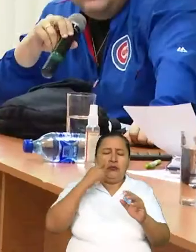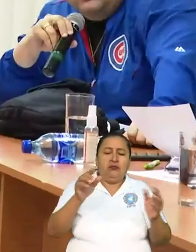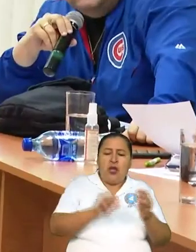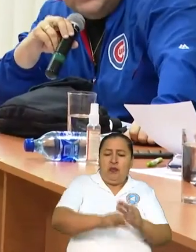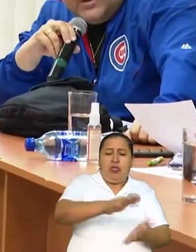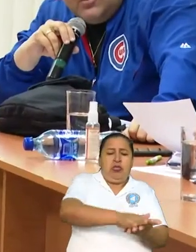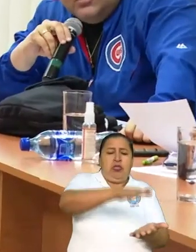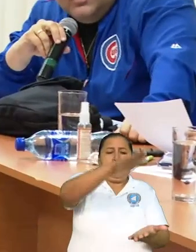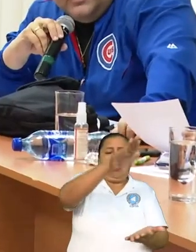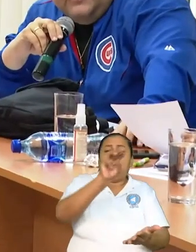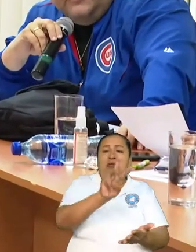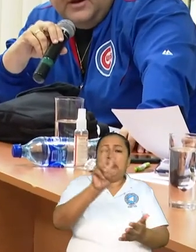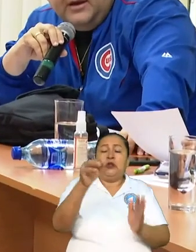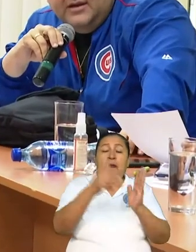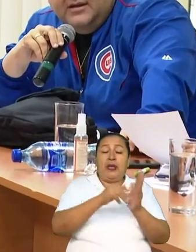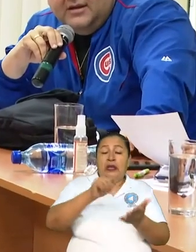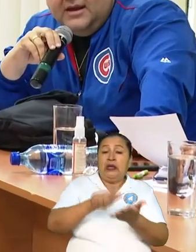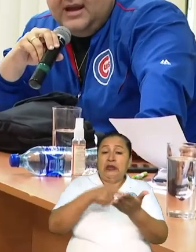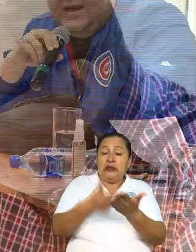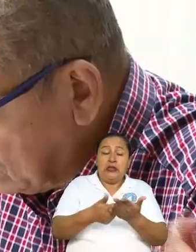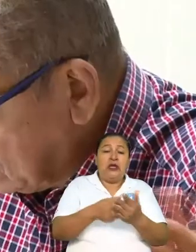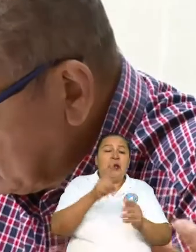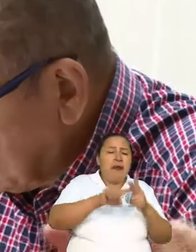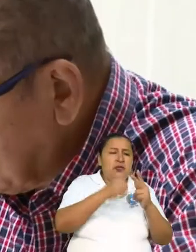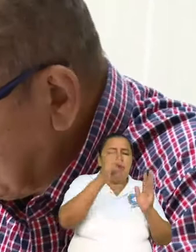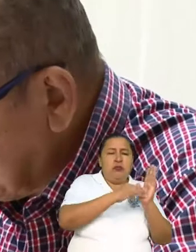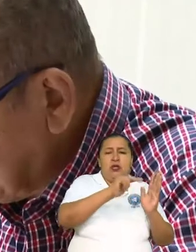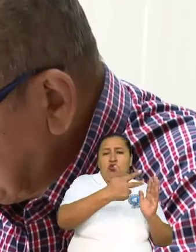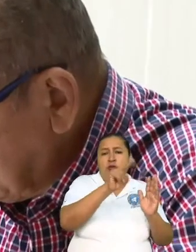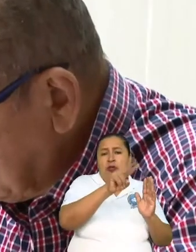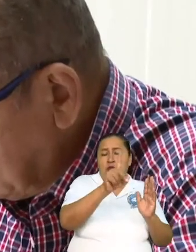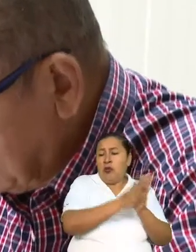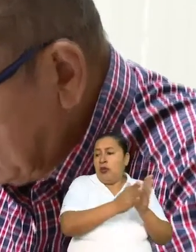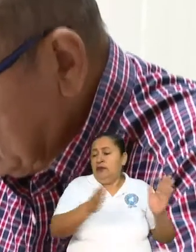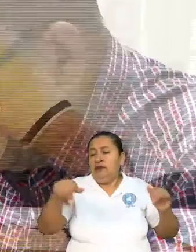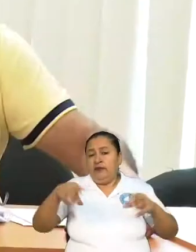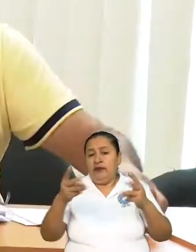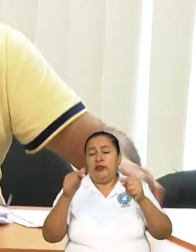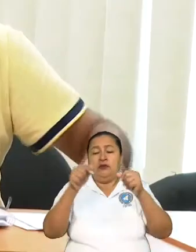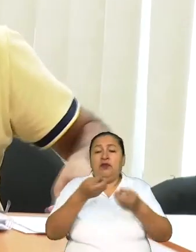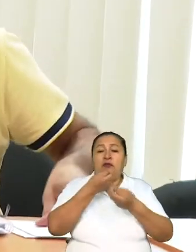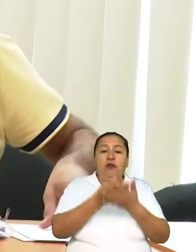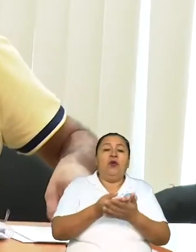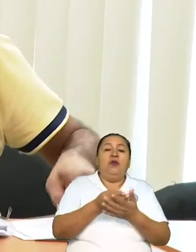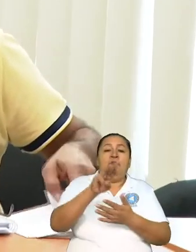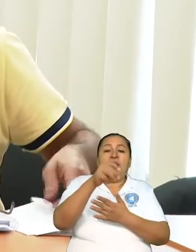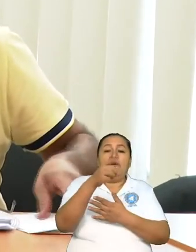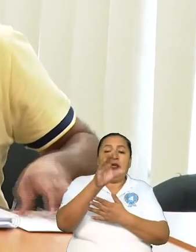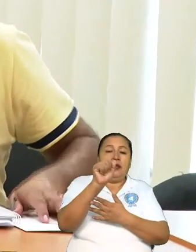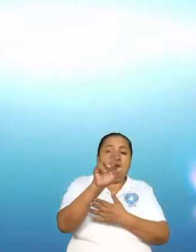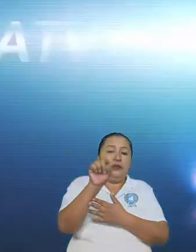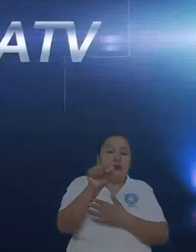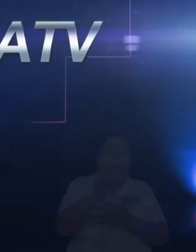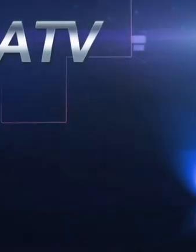de 32.000 gacetas que datan desde 1821 hasta la fecha. Para el canal parlamentario, les informó Miguel Carranza